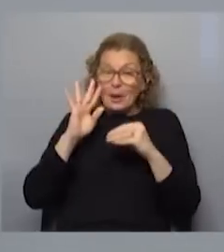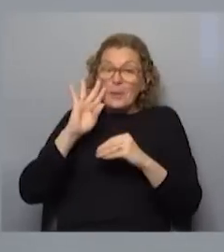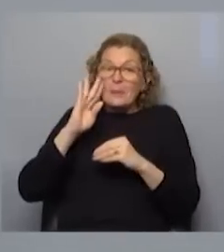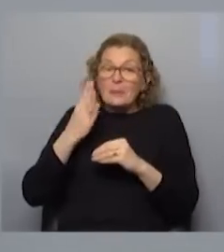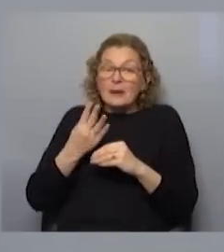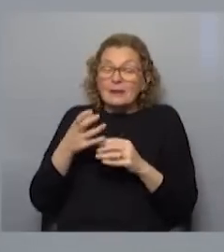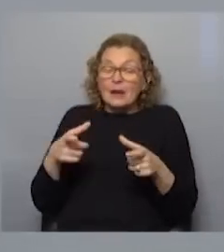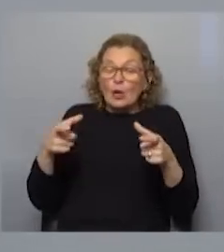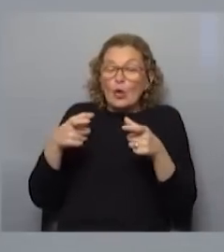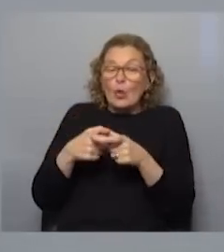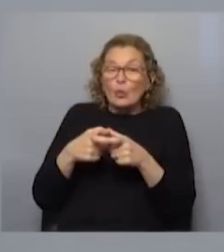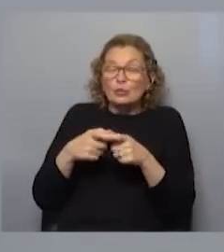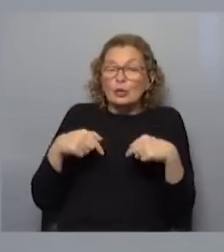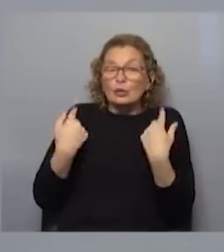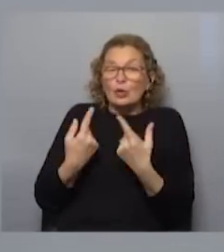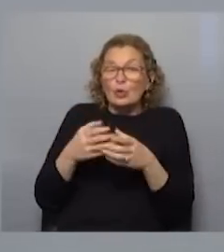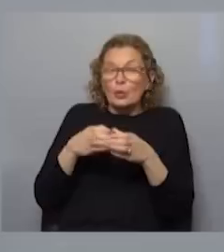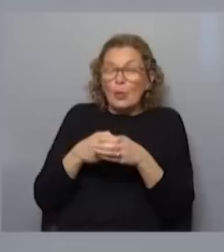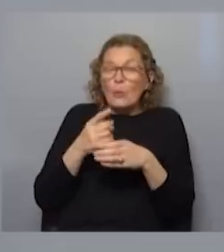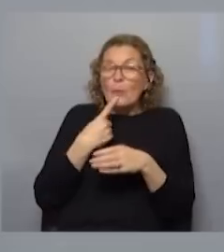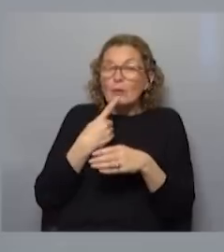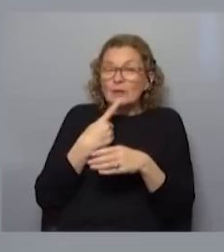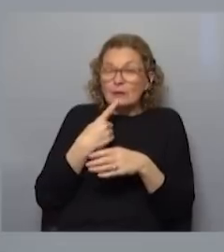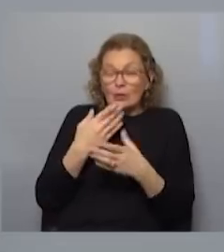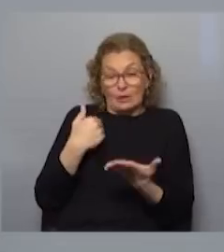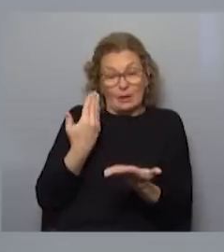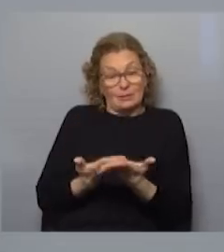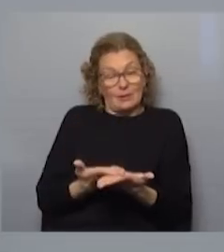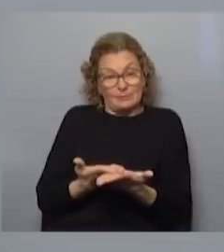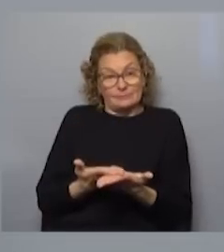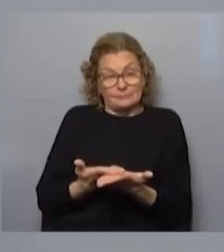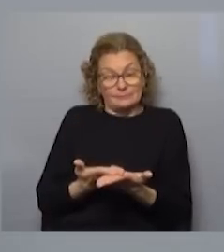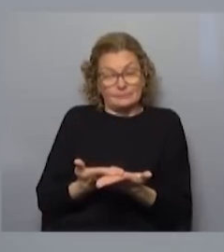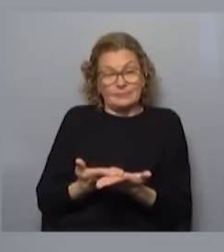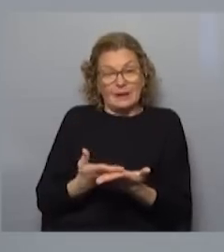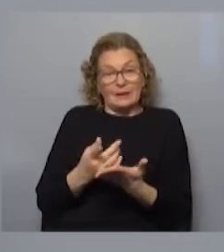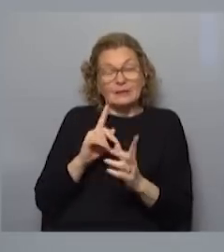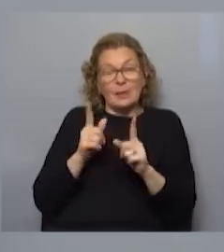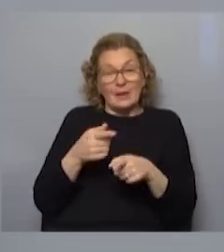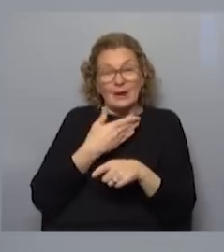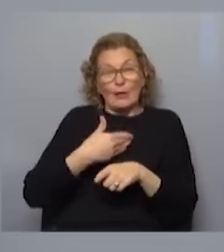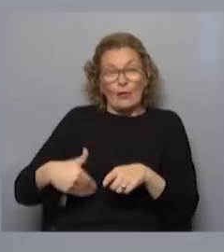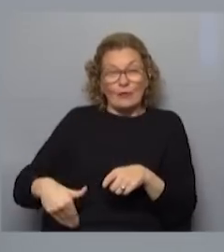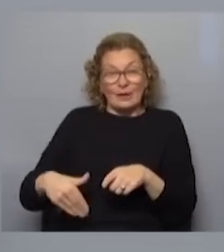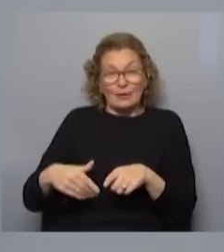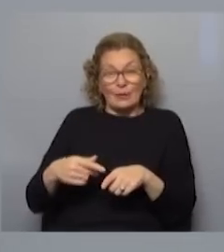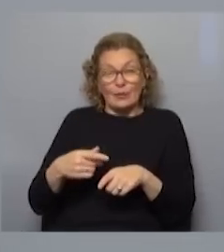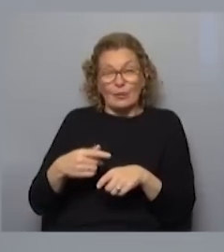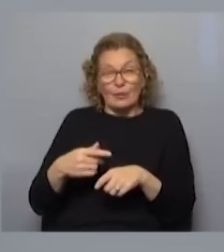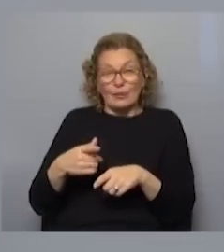el conjunto de los partidos políticos debieran tener presente y en todo caso el gobierno debiera dar